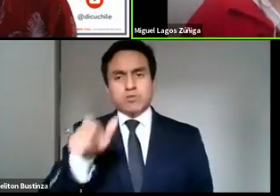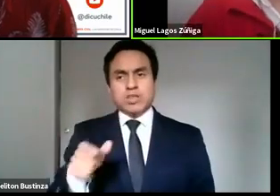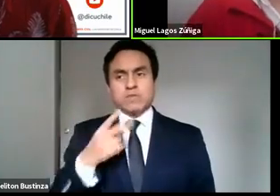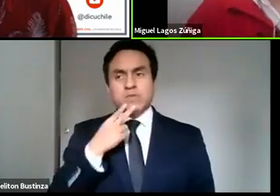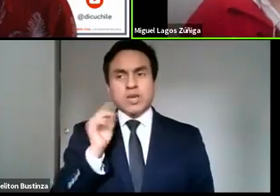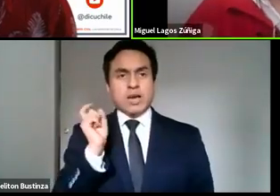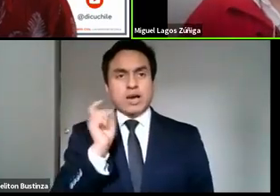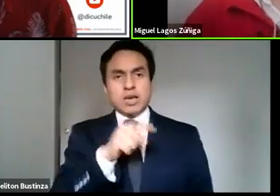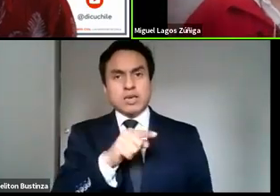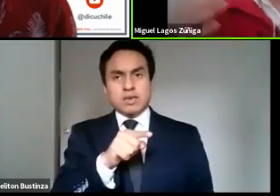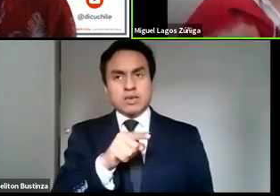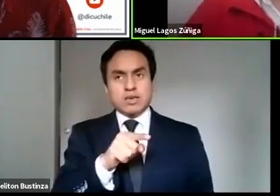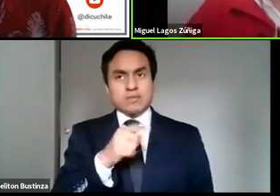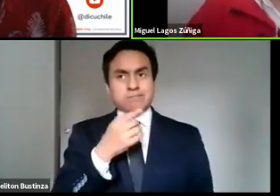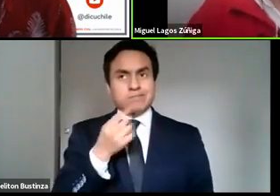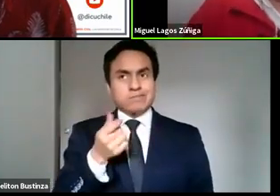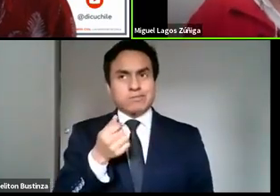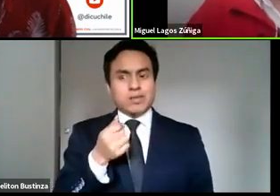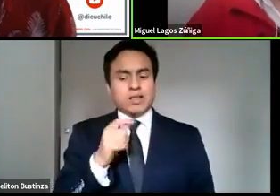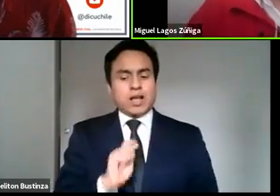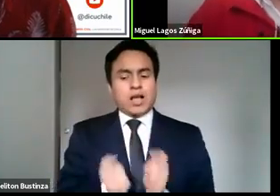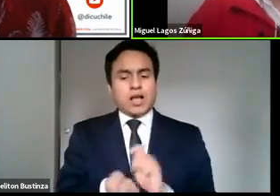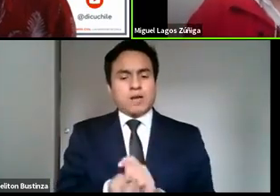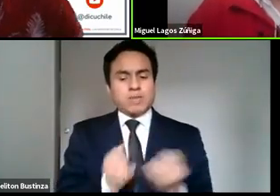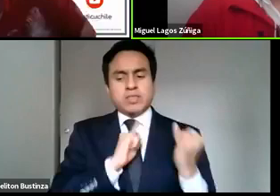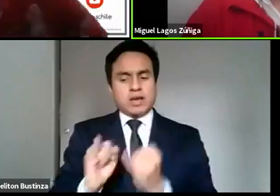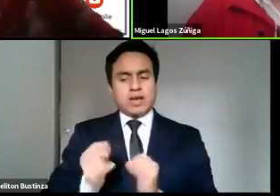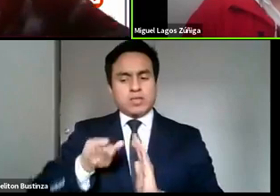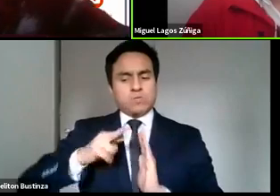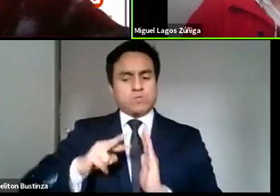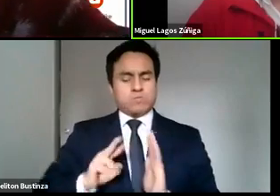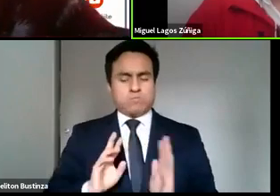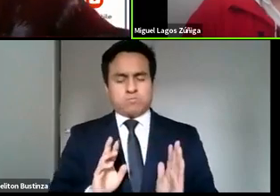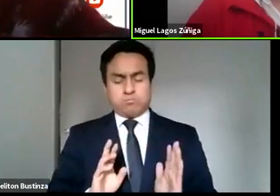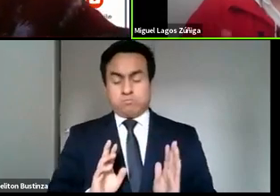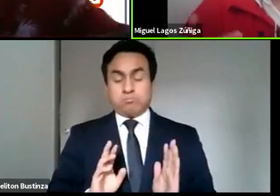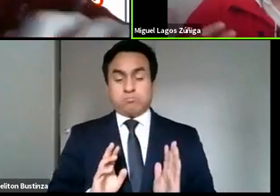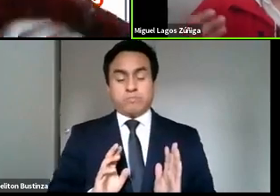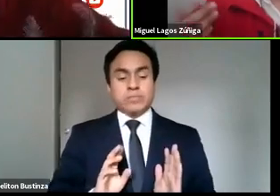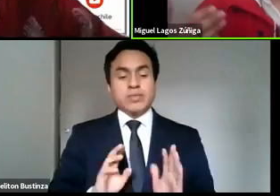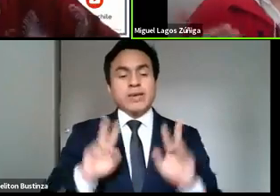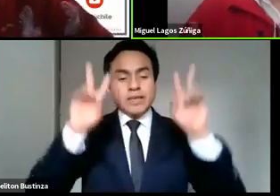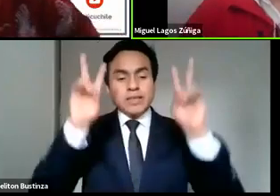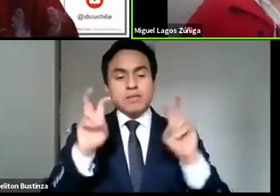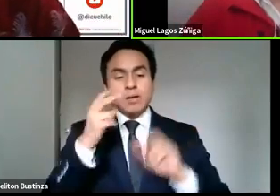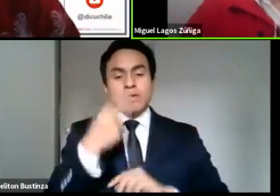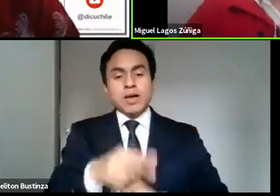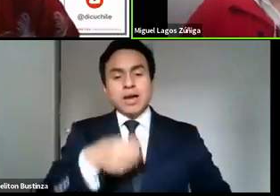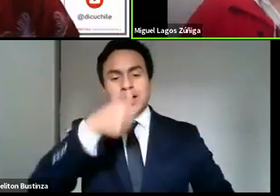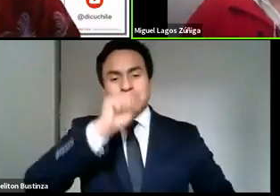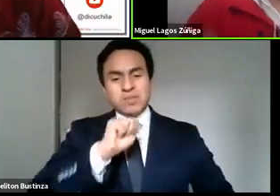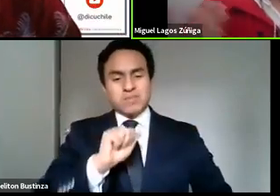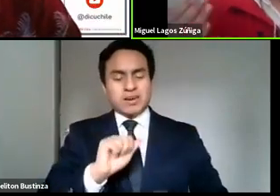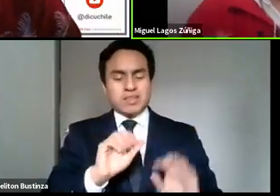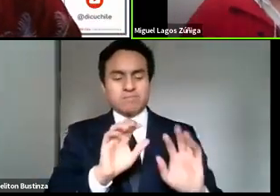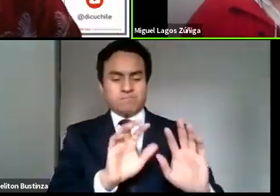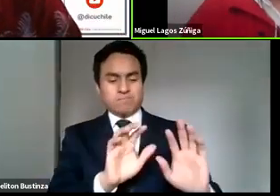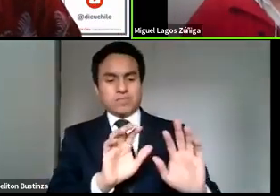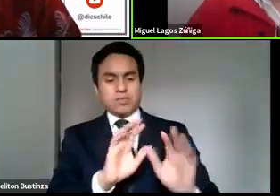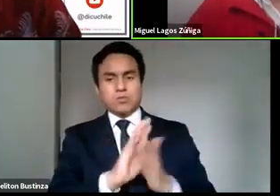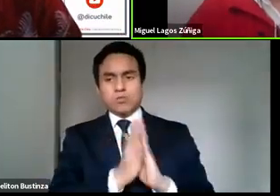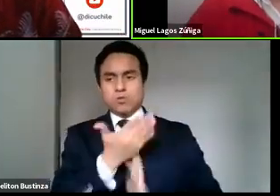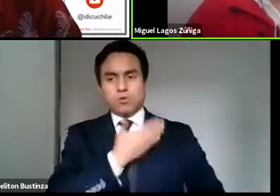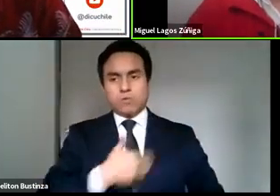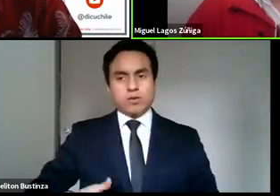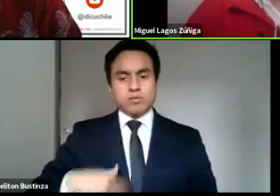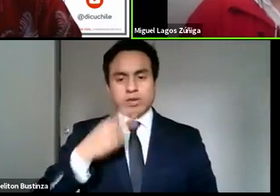ahí casi como que pueden alterar el dato. Y en general hay un tema de la propiedad privada que en todos los gobiernos se ha